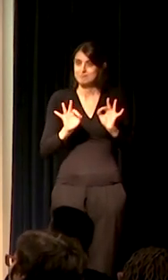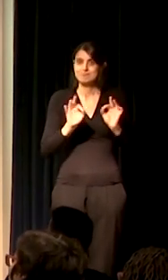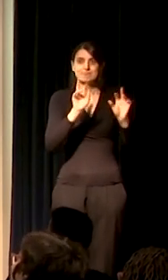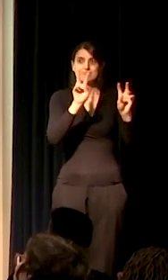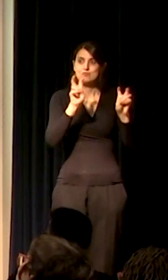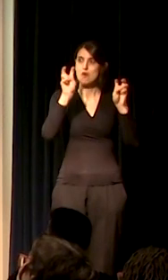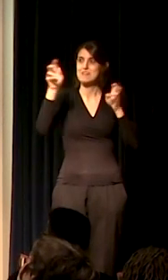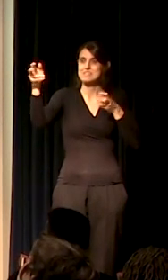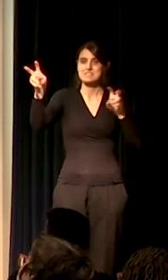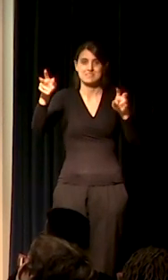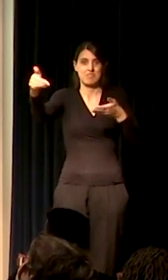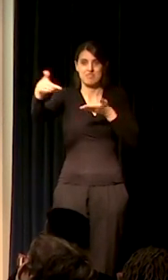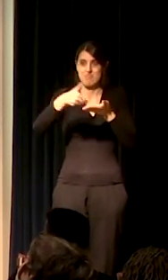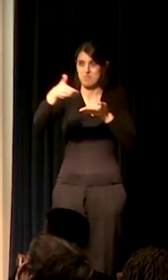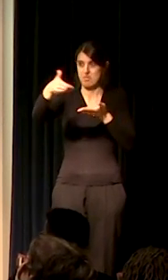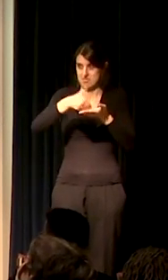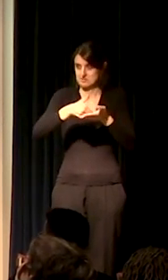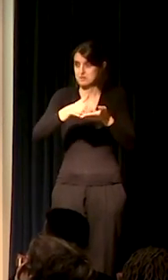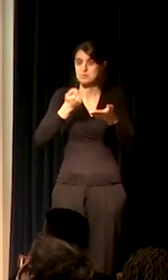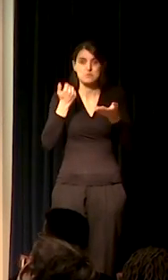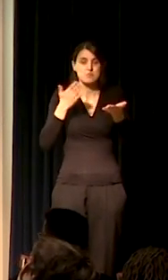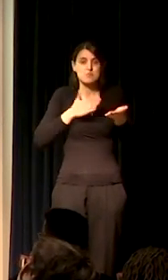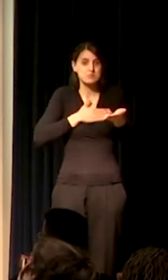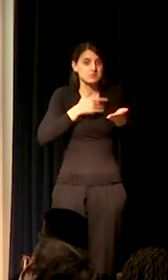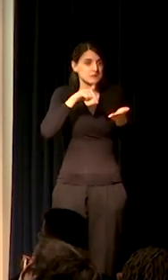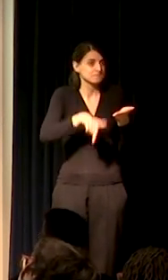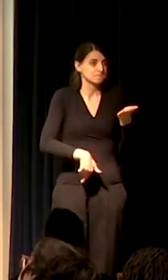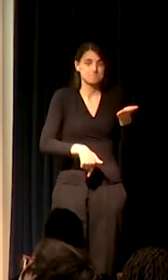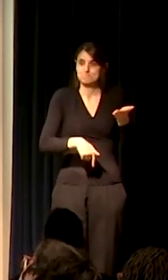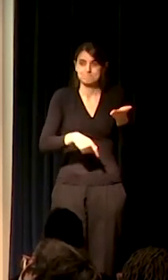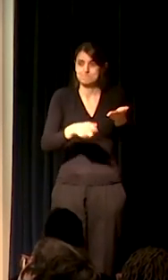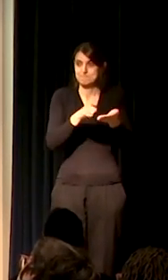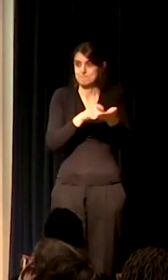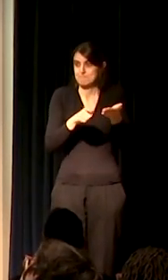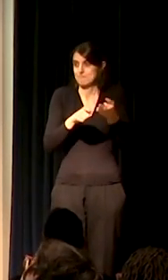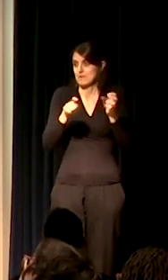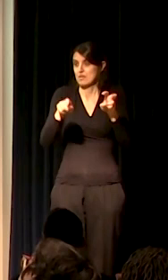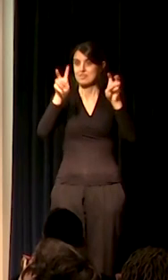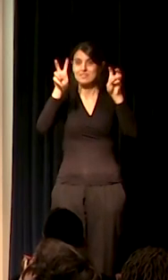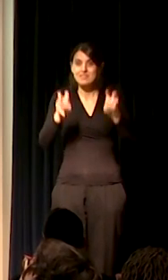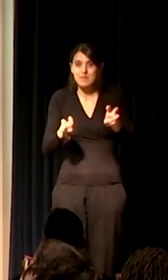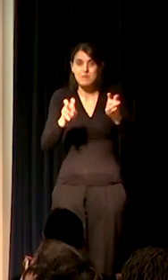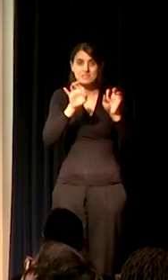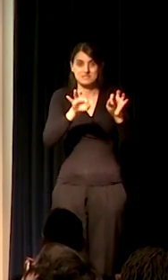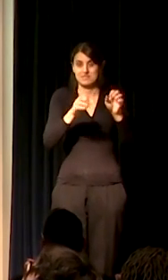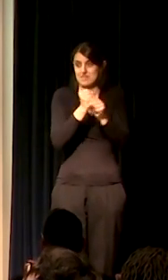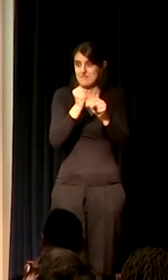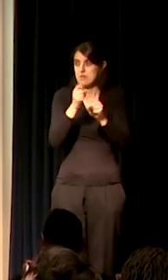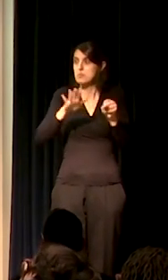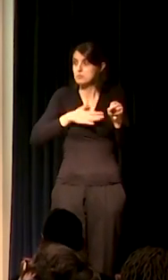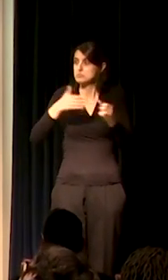noves demandes, que potser no les tenim en el tema que vosaltres avui treballareu, perquè